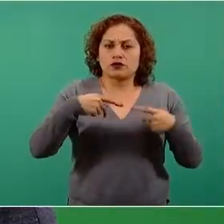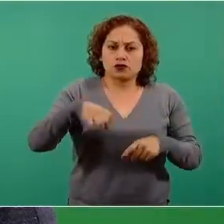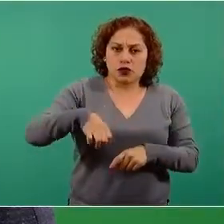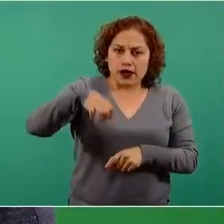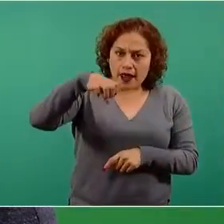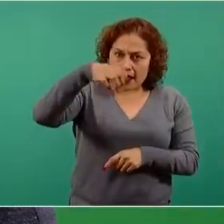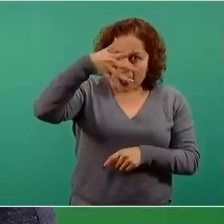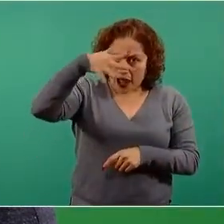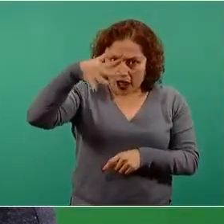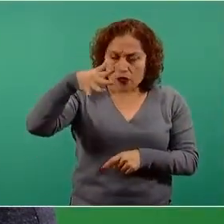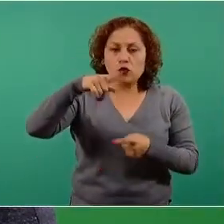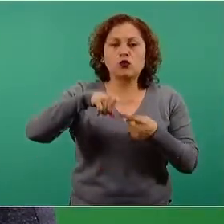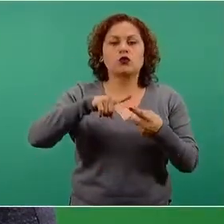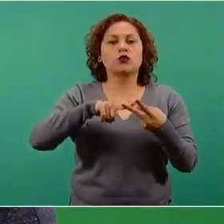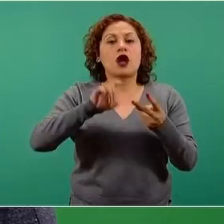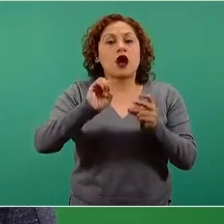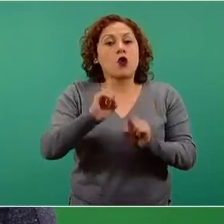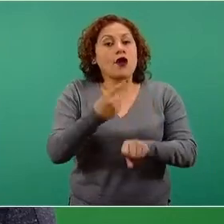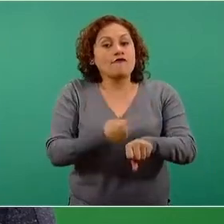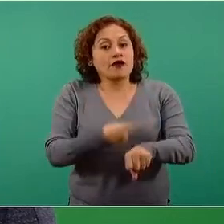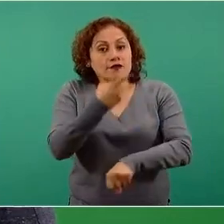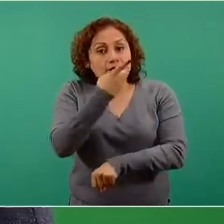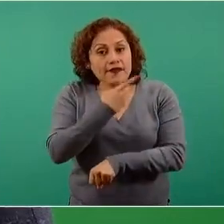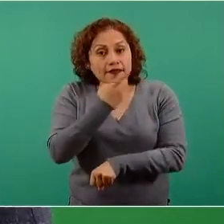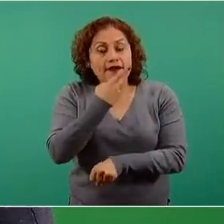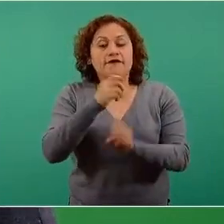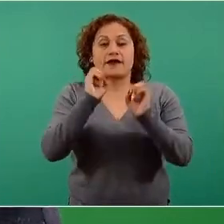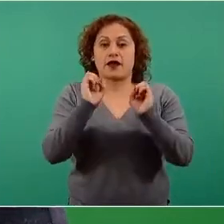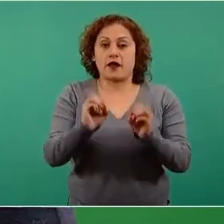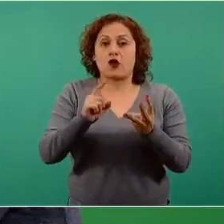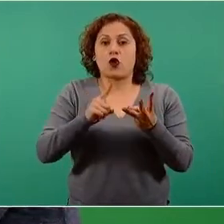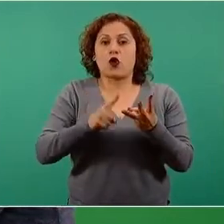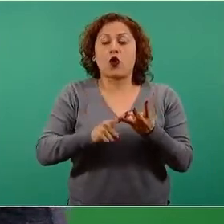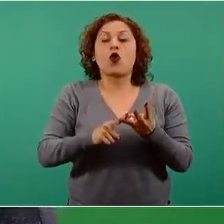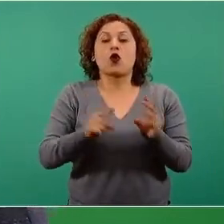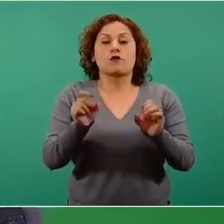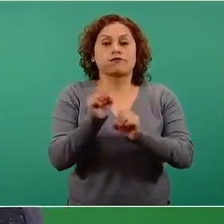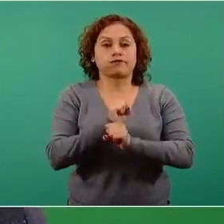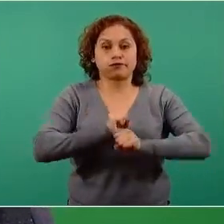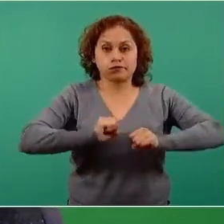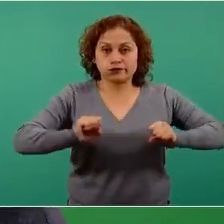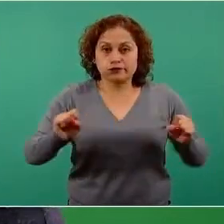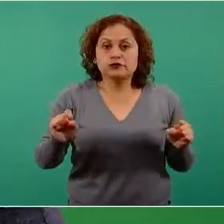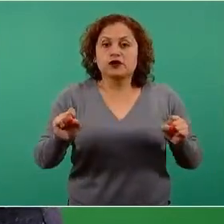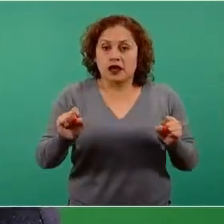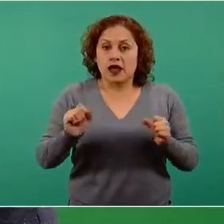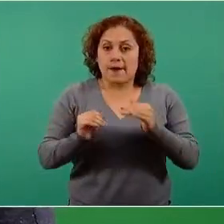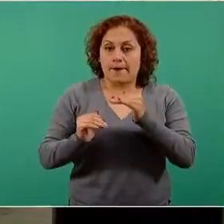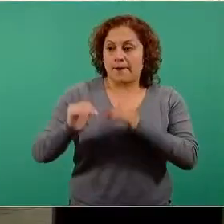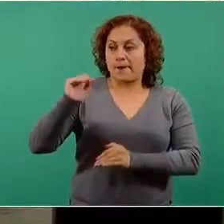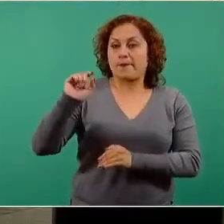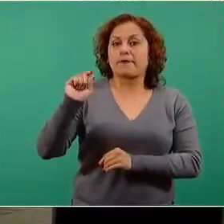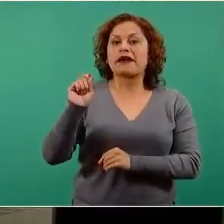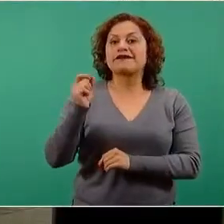mayores, vivir con diabetes, tener un índice de masa corporal mayor a 26,